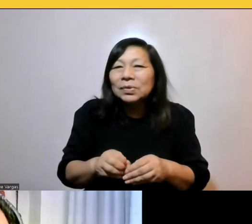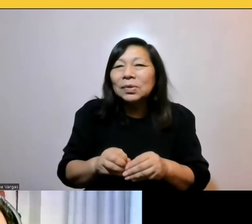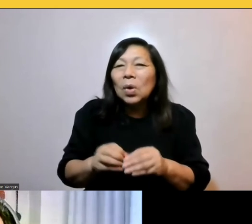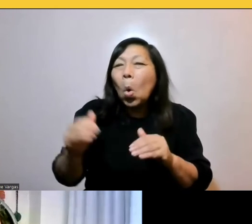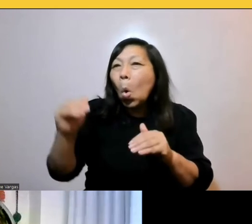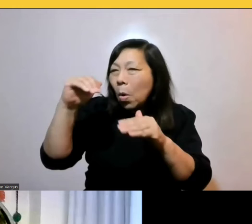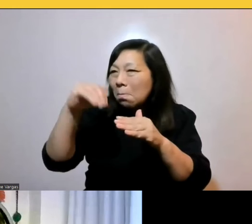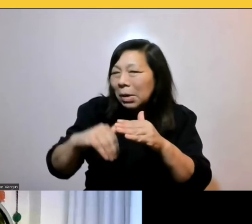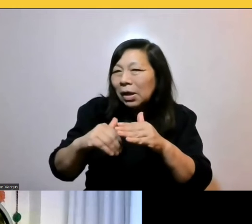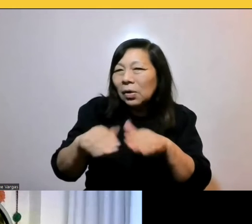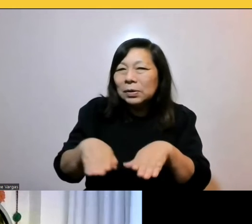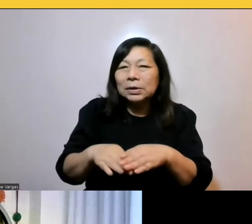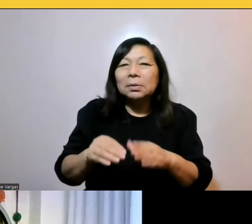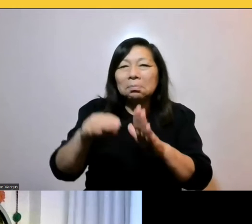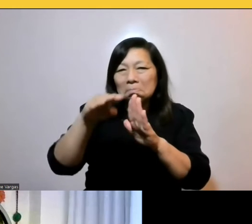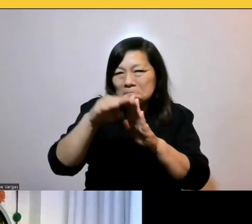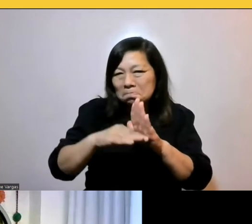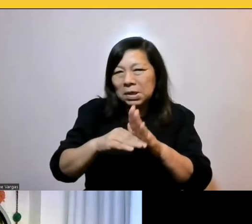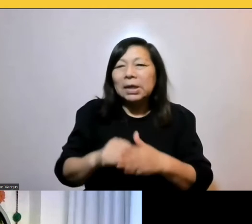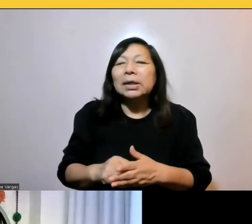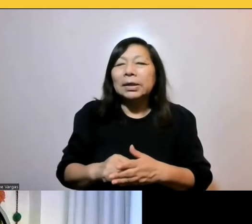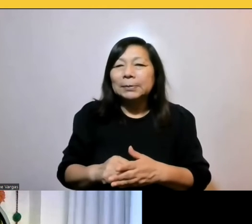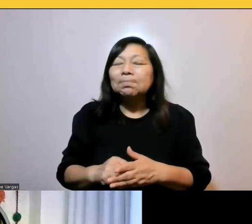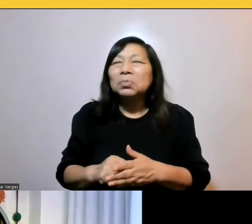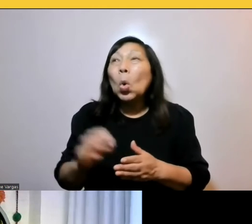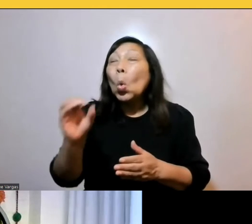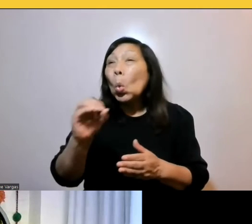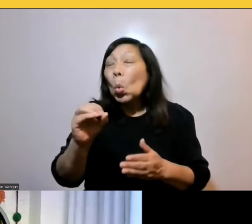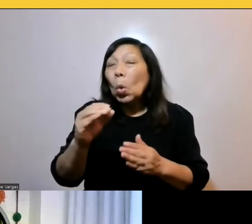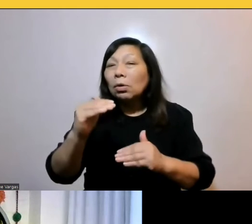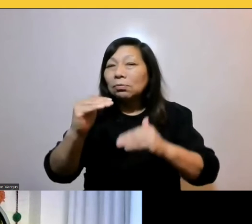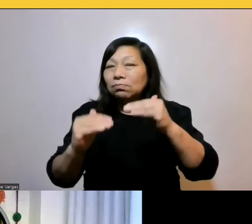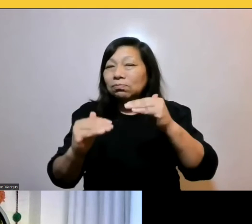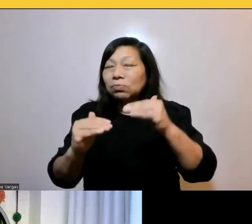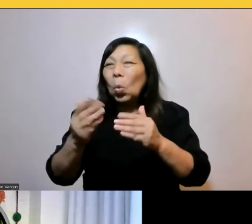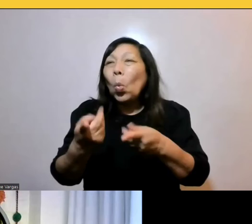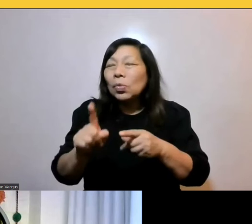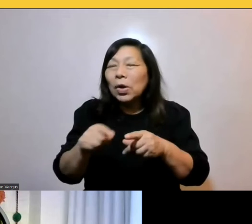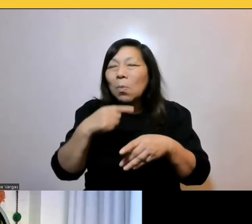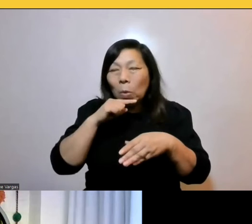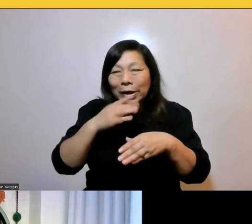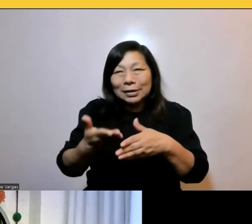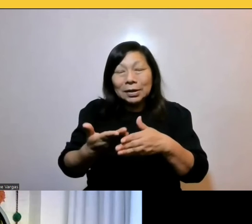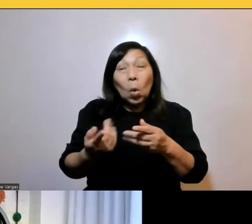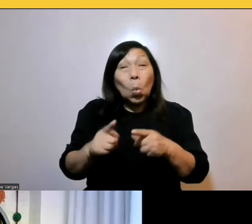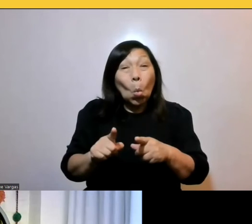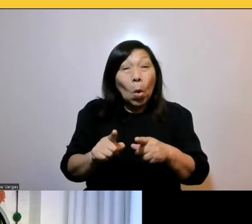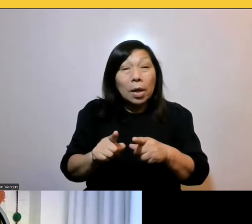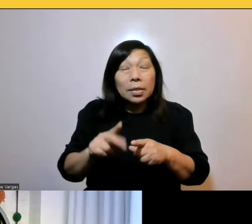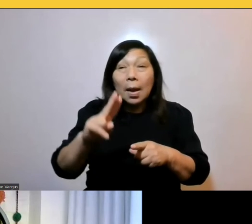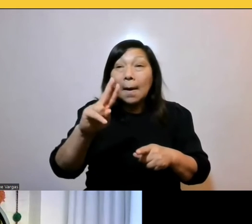bajas defensas que disminuyen nuestra flora vaginal o alteran nuestra flora vaginal. Y cuando hay una